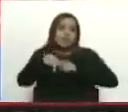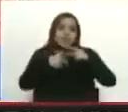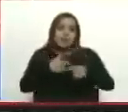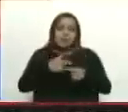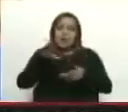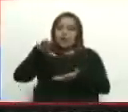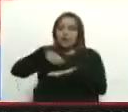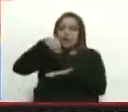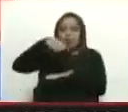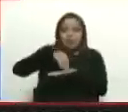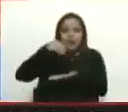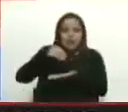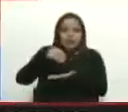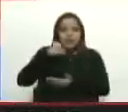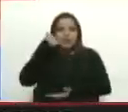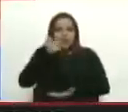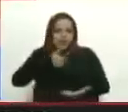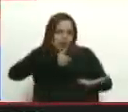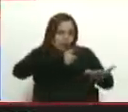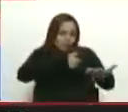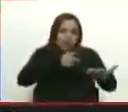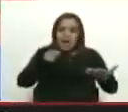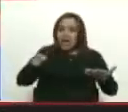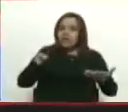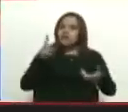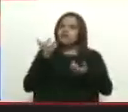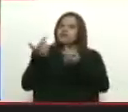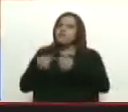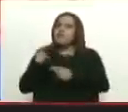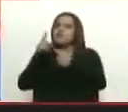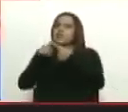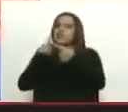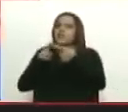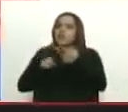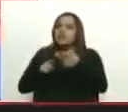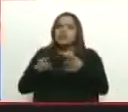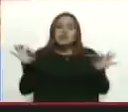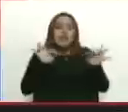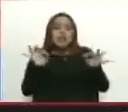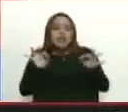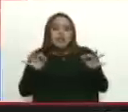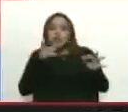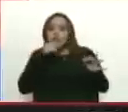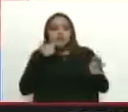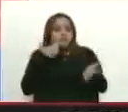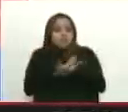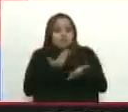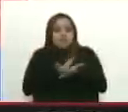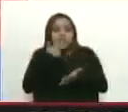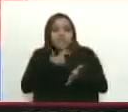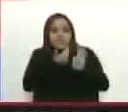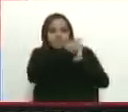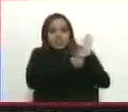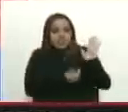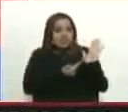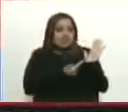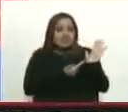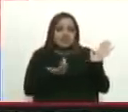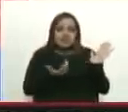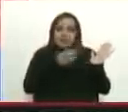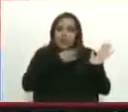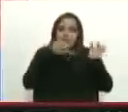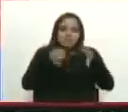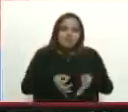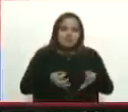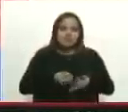fotocopia, por teléfono. Ajá, aquí en este puesto sacó tal, tanto. Nadie tiene constancia de lo que ellos dicen.